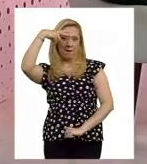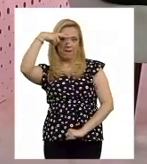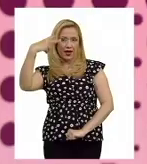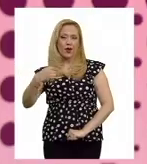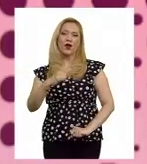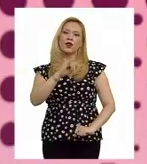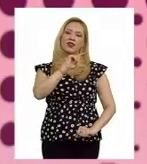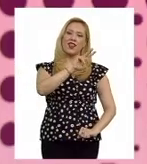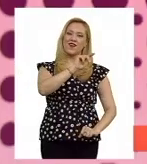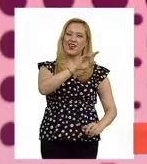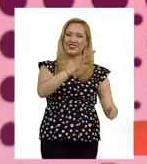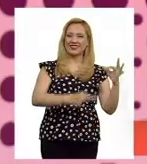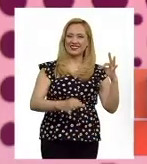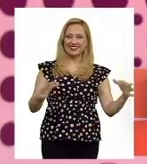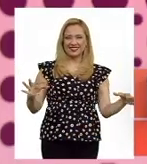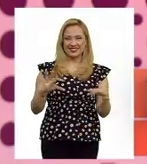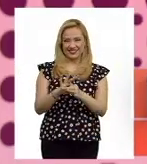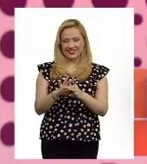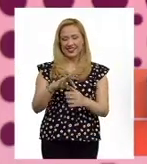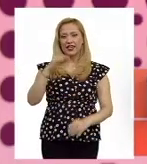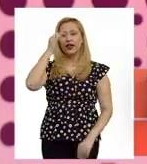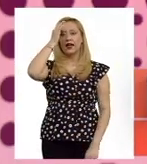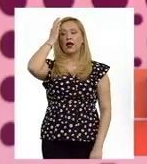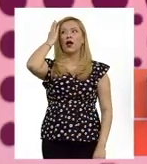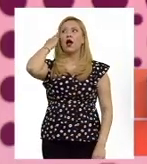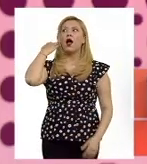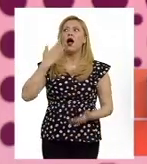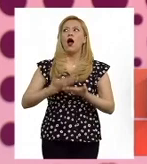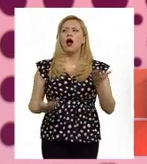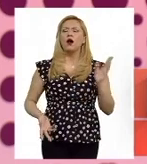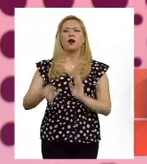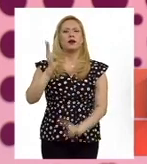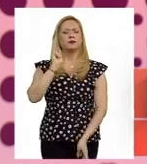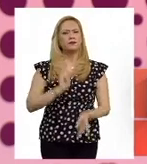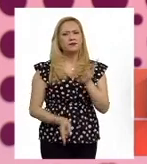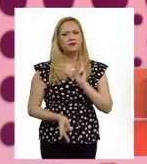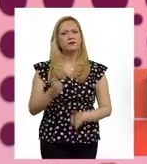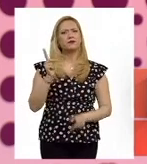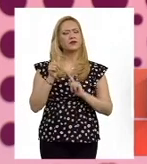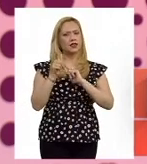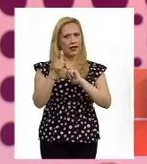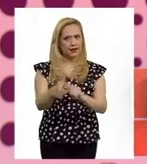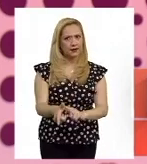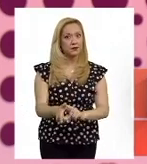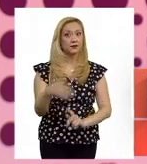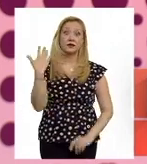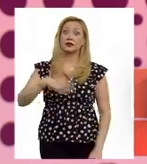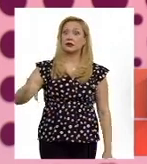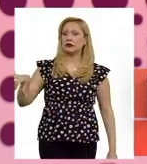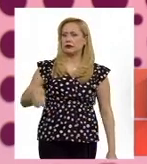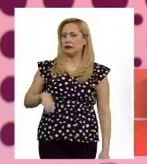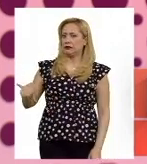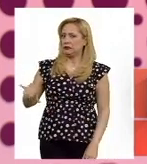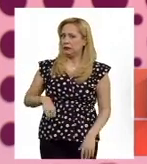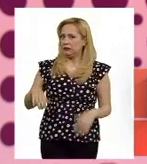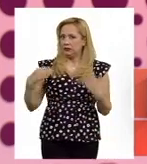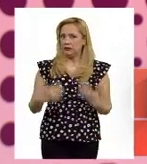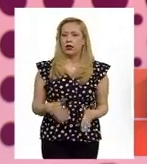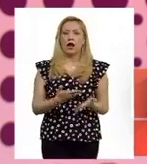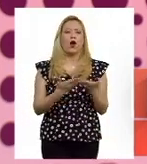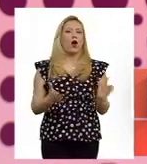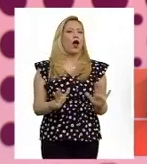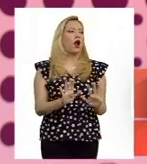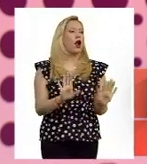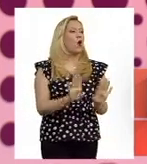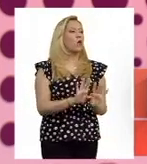TV. Vamos a continuar con este diálogo, vamos a estar ya rumbo al cierre,